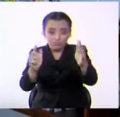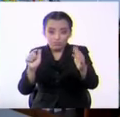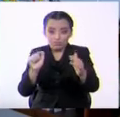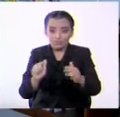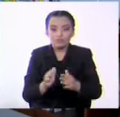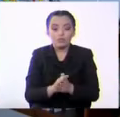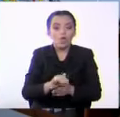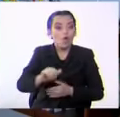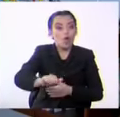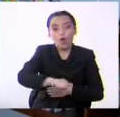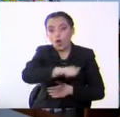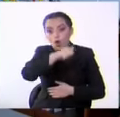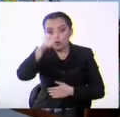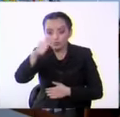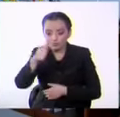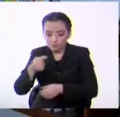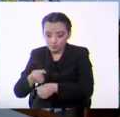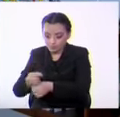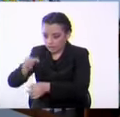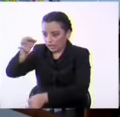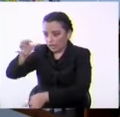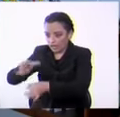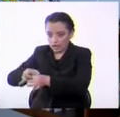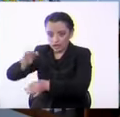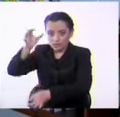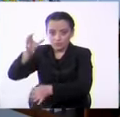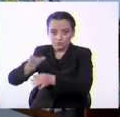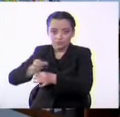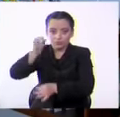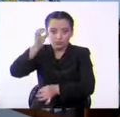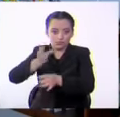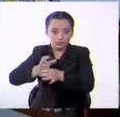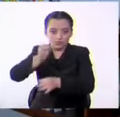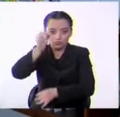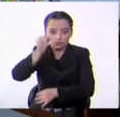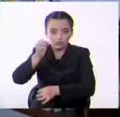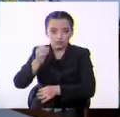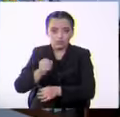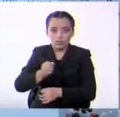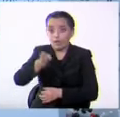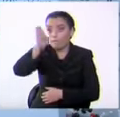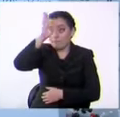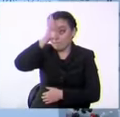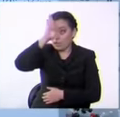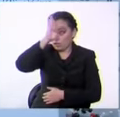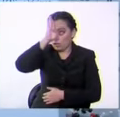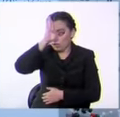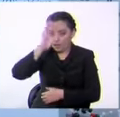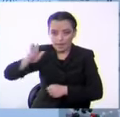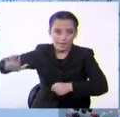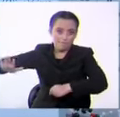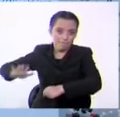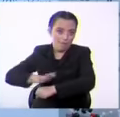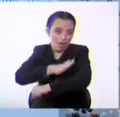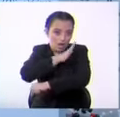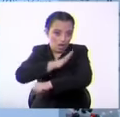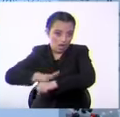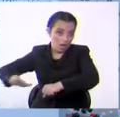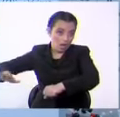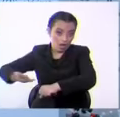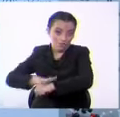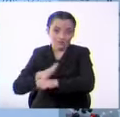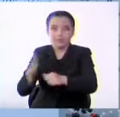cañal. No es lo mismo estar al mediodía en un cañal, por ejemplo en la zona costera, que estar debajo en un bosque